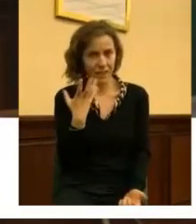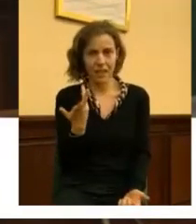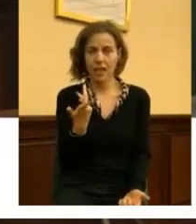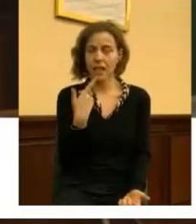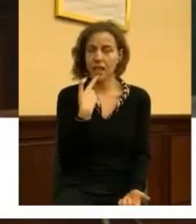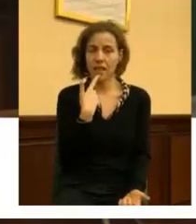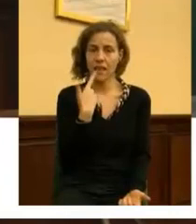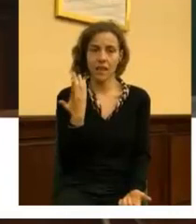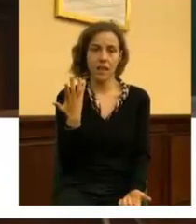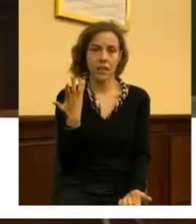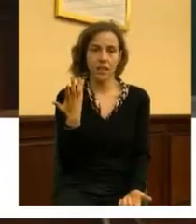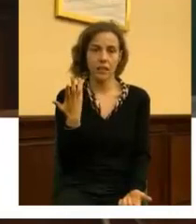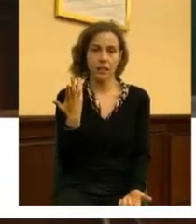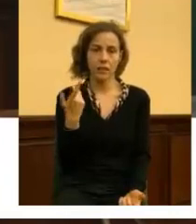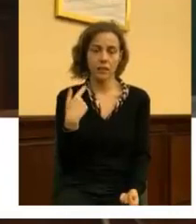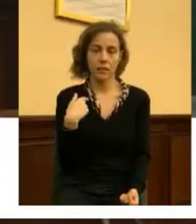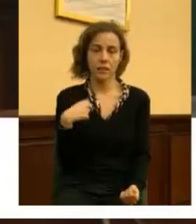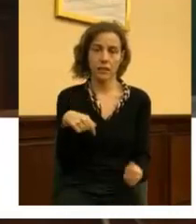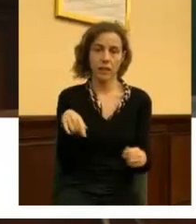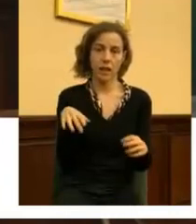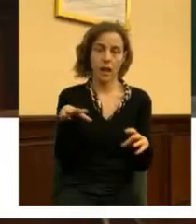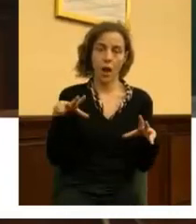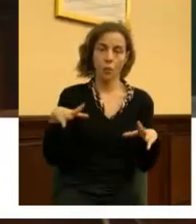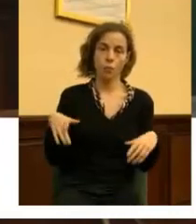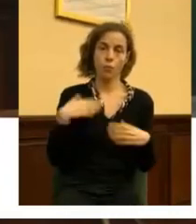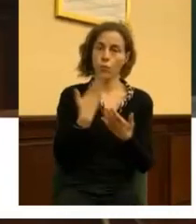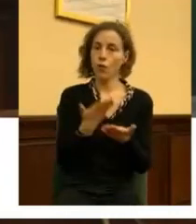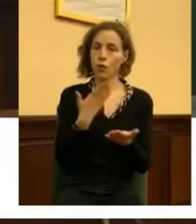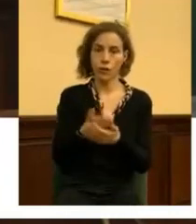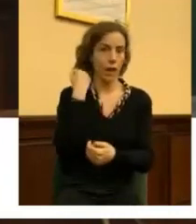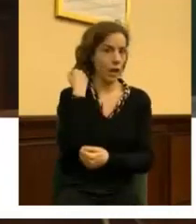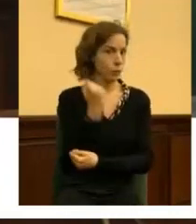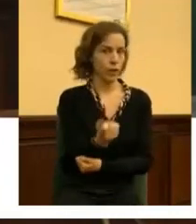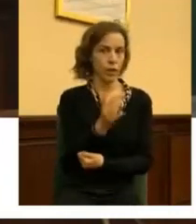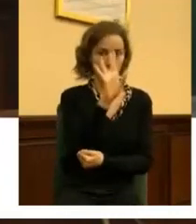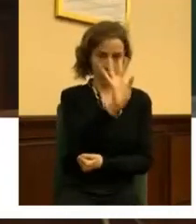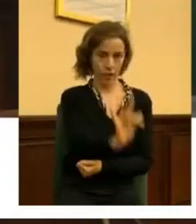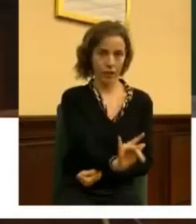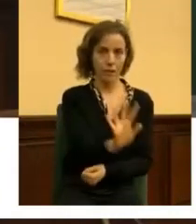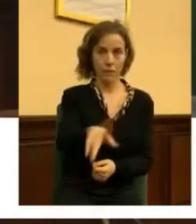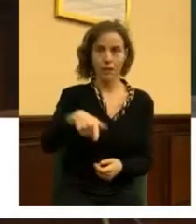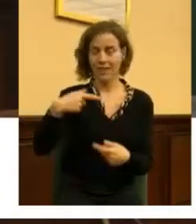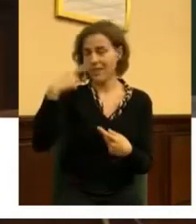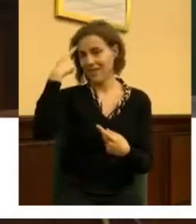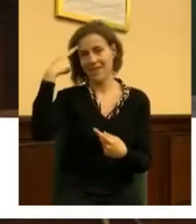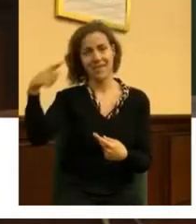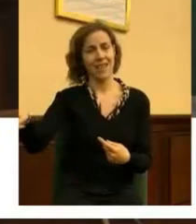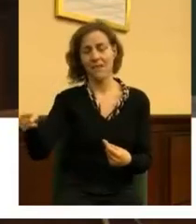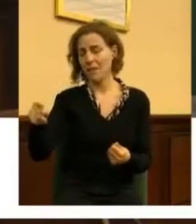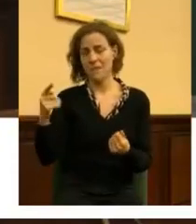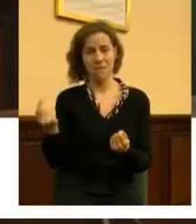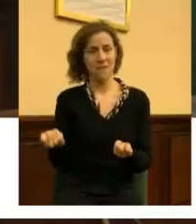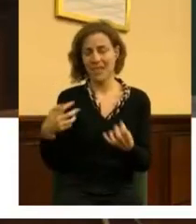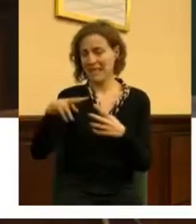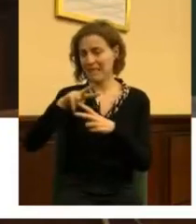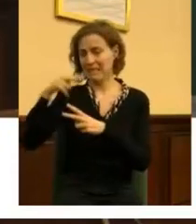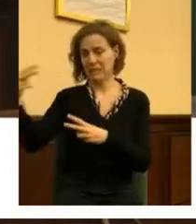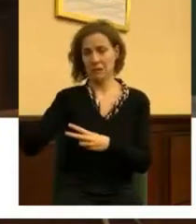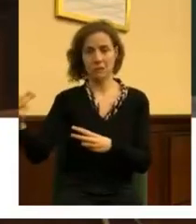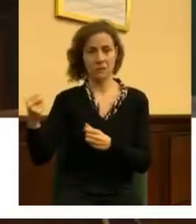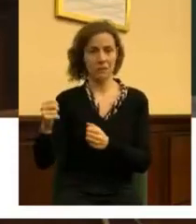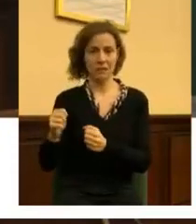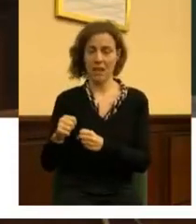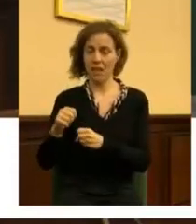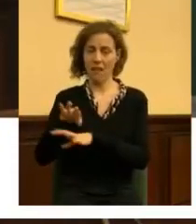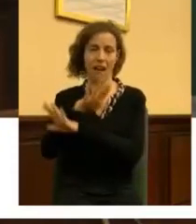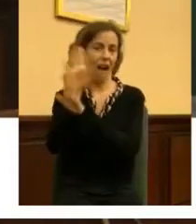es muy triste decir que apoyamos la moción, pero que sabemos que es que no va a tener absolutamente ningún resultado por parte